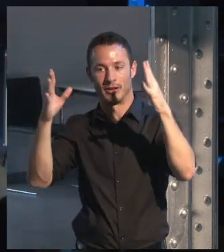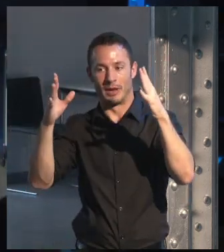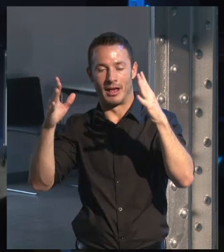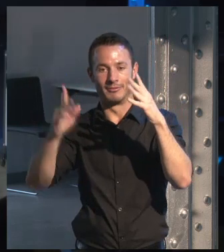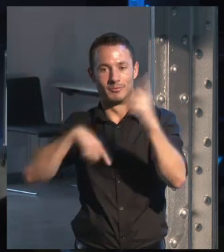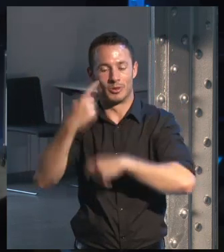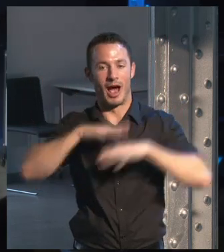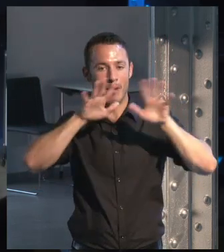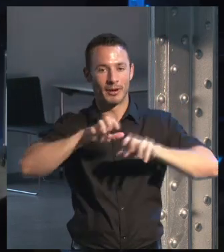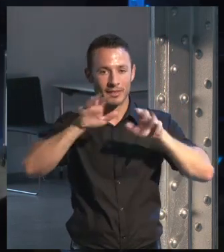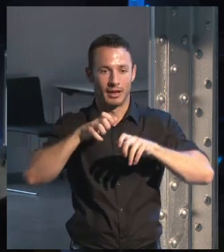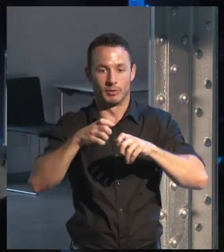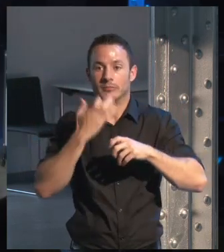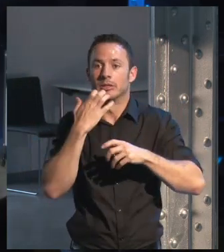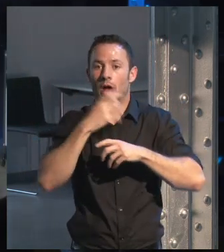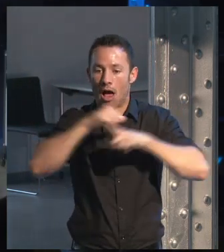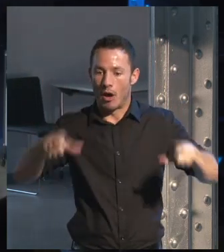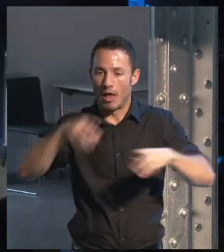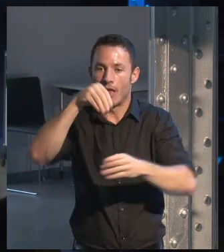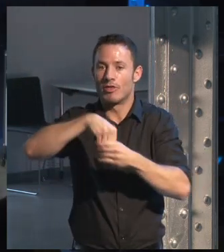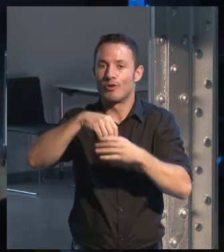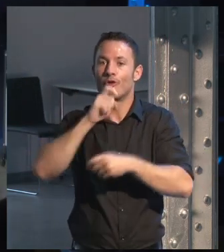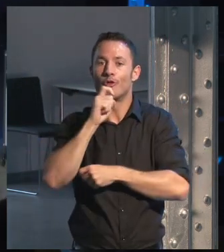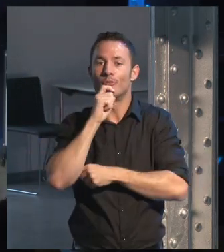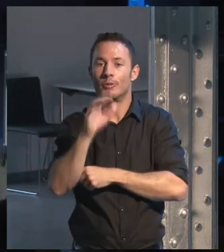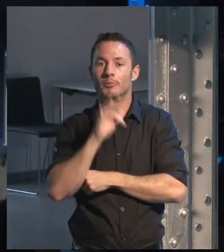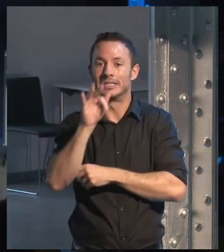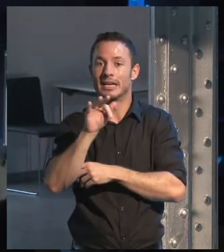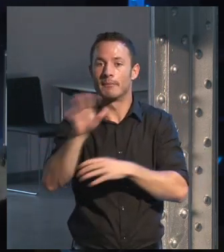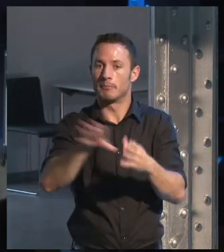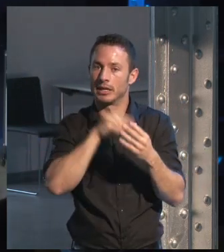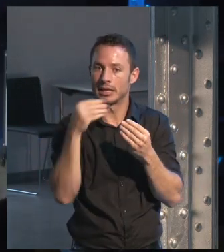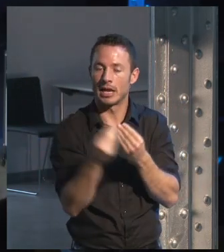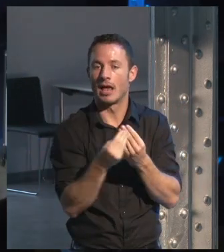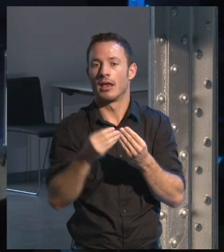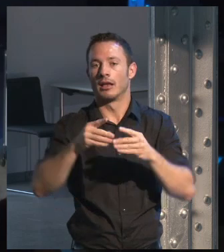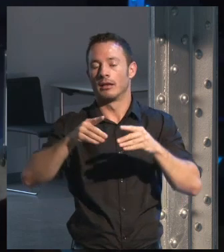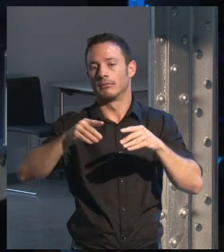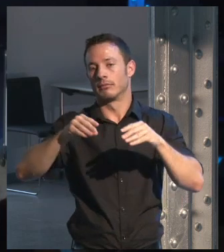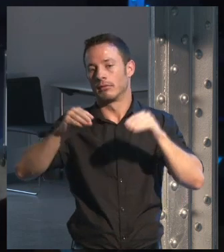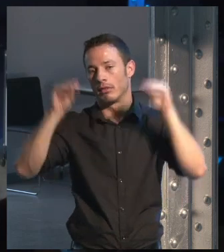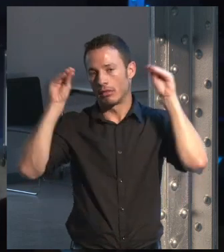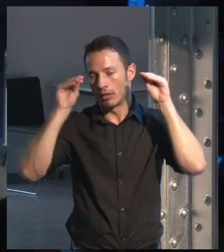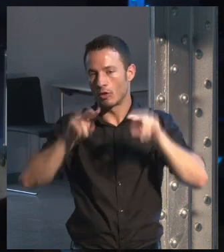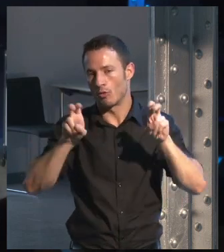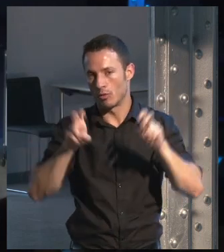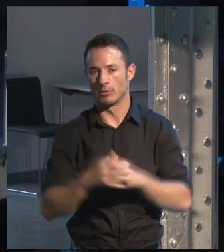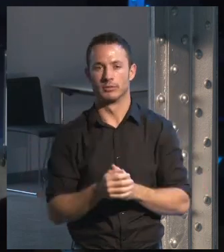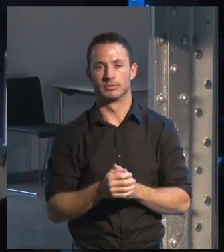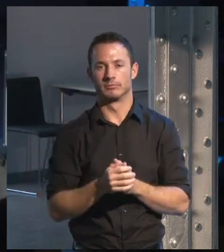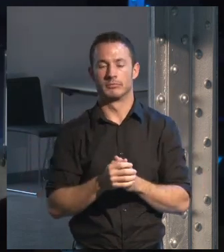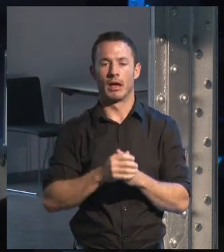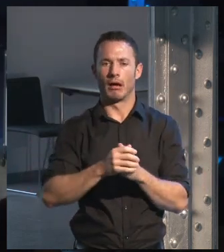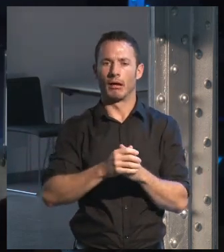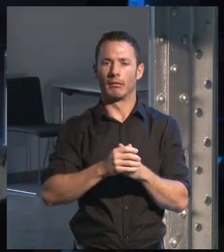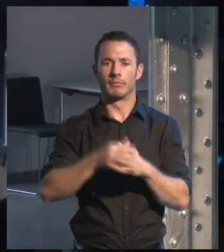hora de introducirla en las aulas y poder generar nuevos materiales didácticos. La realidad virtual parece que ha llegado